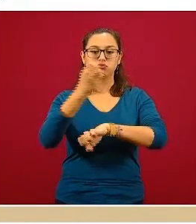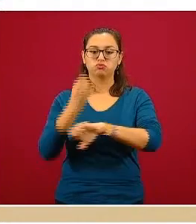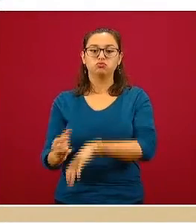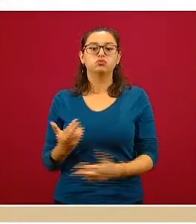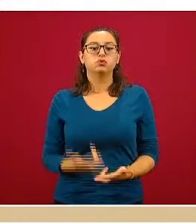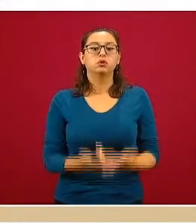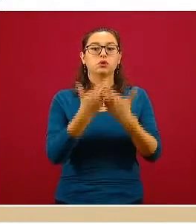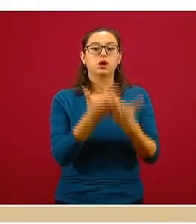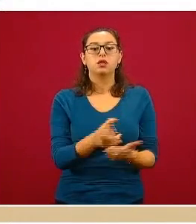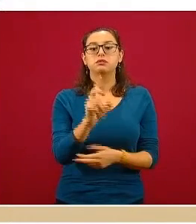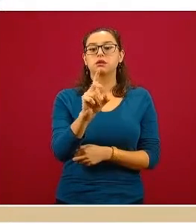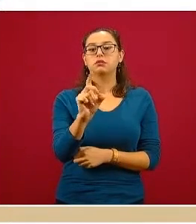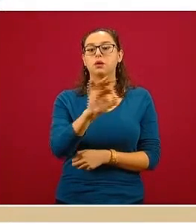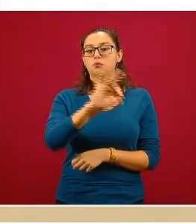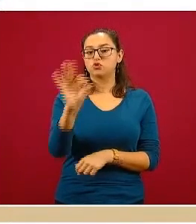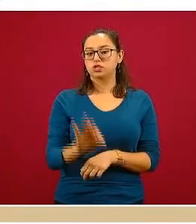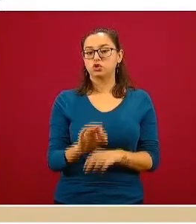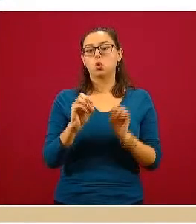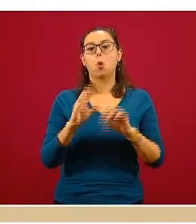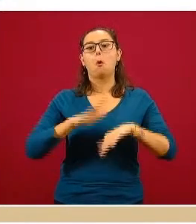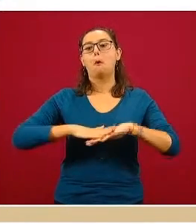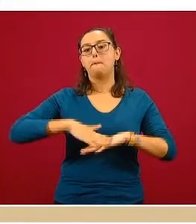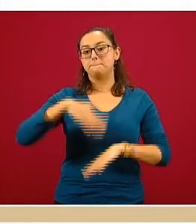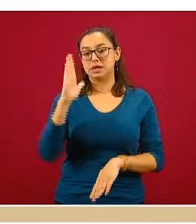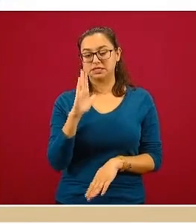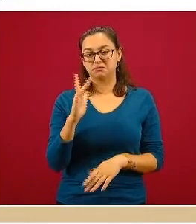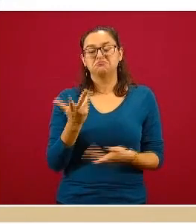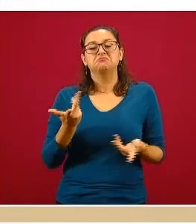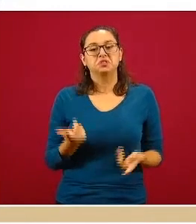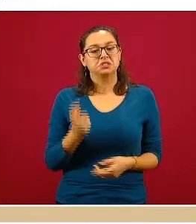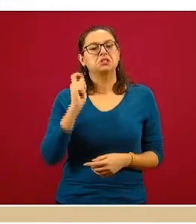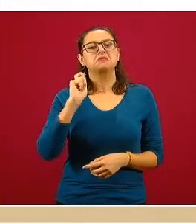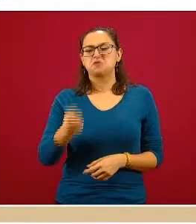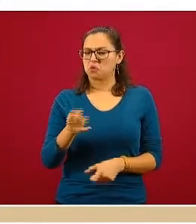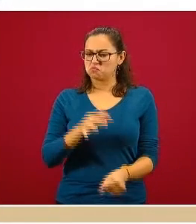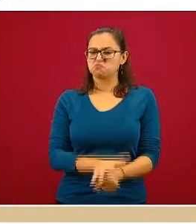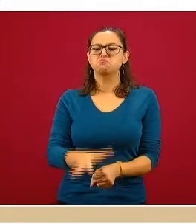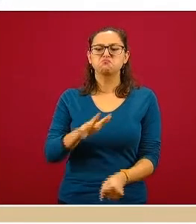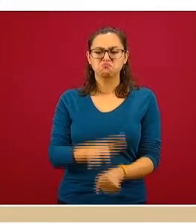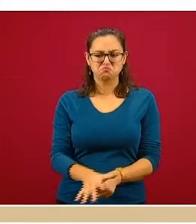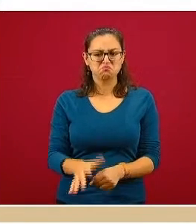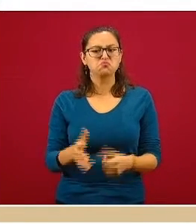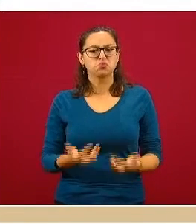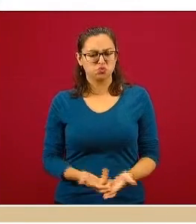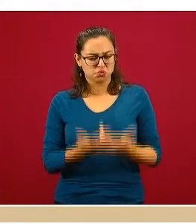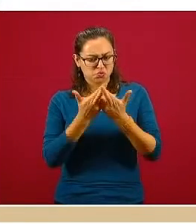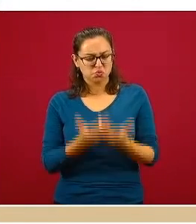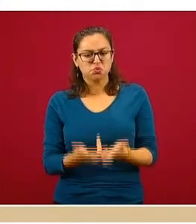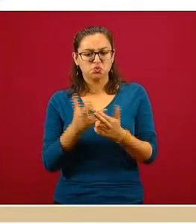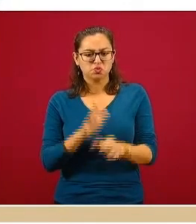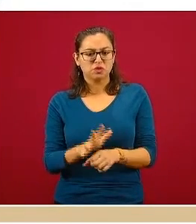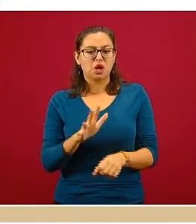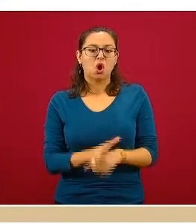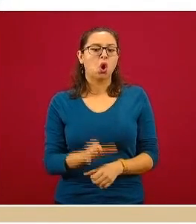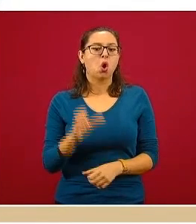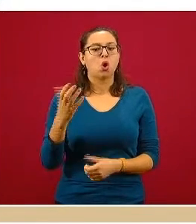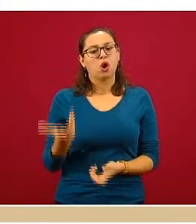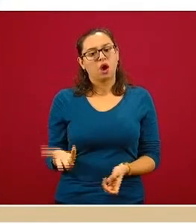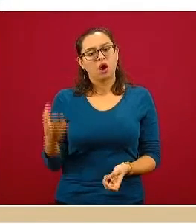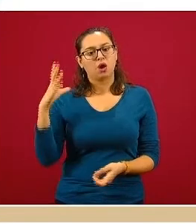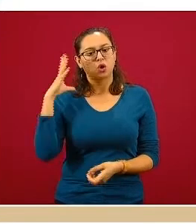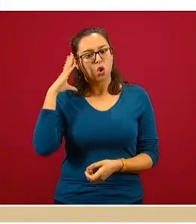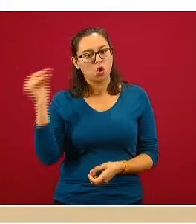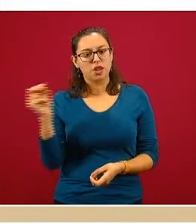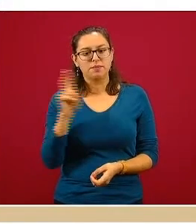de disponibilidad, lo cual está marcado como un nivel de seguridad, siendo Colima, siendo Nuevo León, los que también se han mantenido a